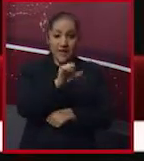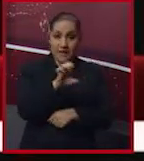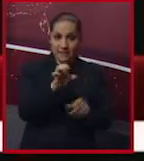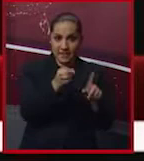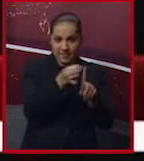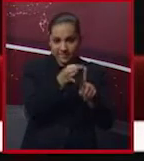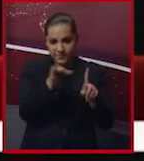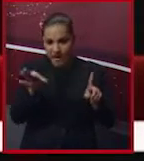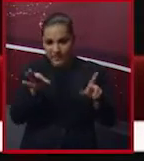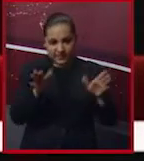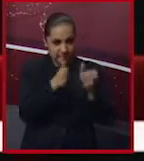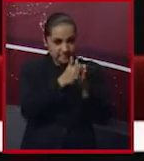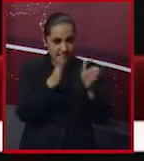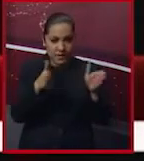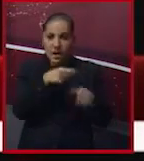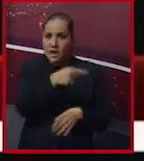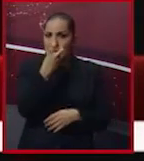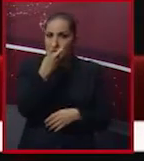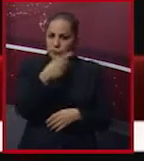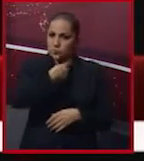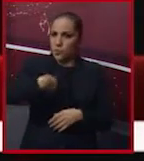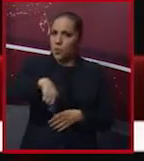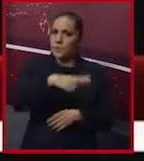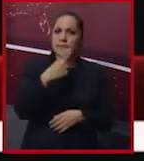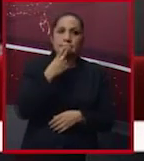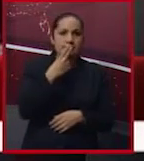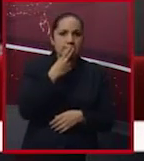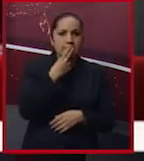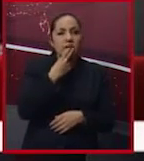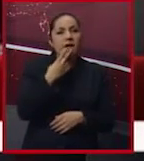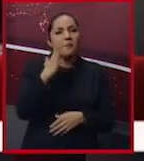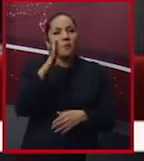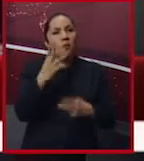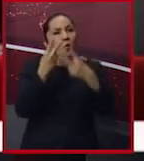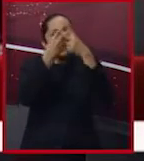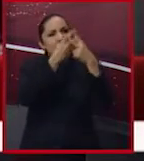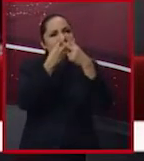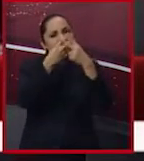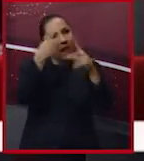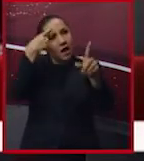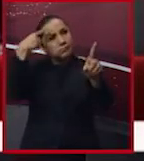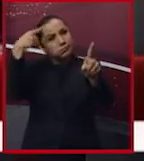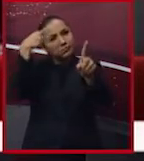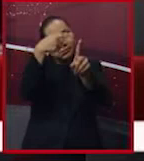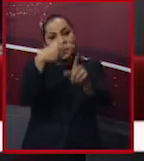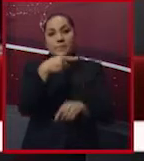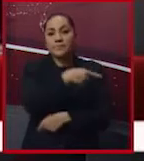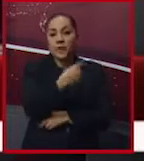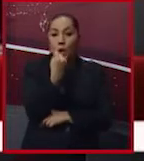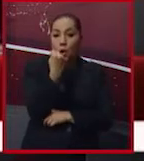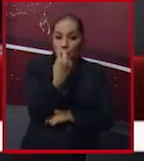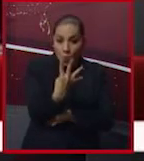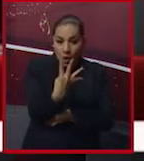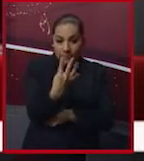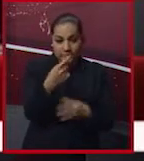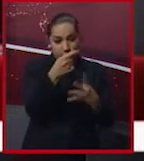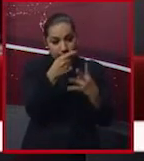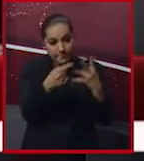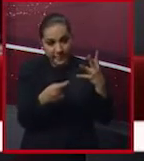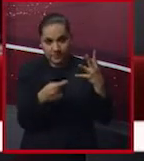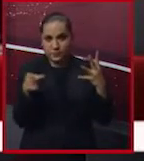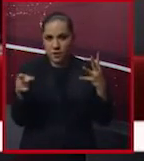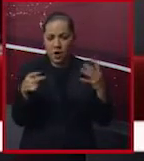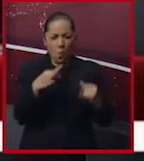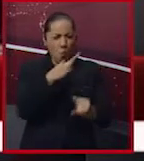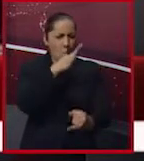una ruta que hemos seguido, 4 verbos que utilizó en su último